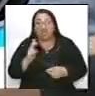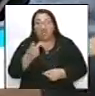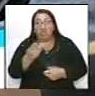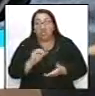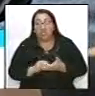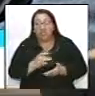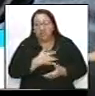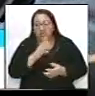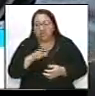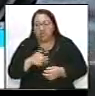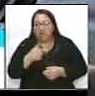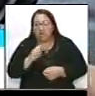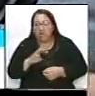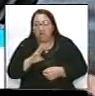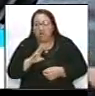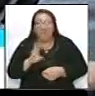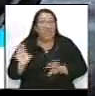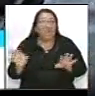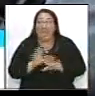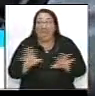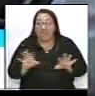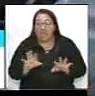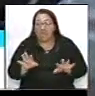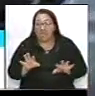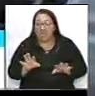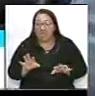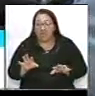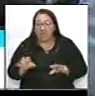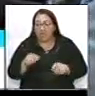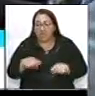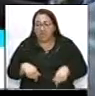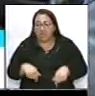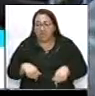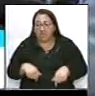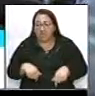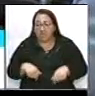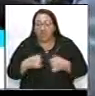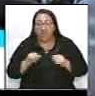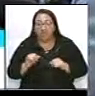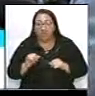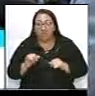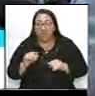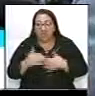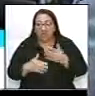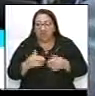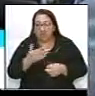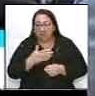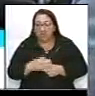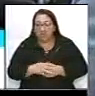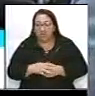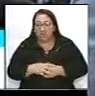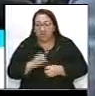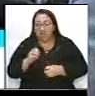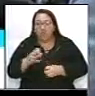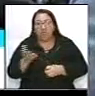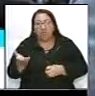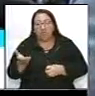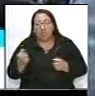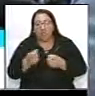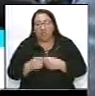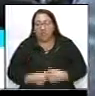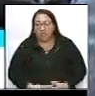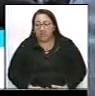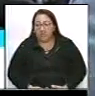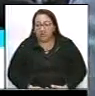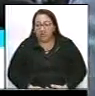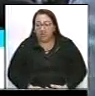Y cuando yo digo nadie ha hecho nada para que este informe avance, Presidenta, yo le pedí al congresista o a